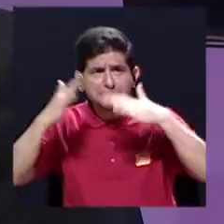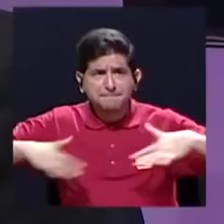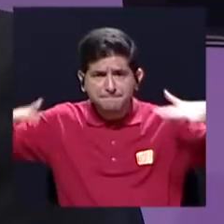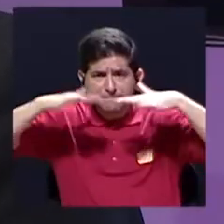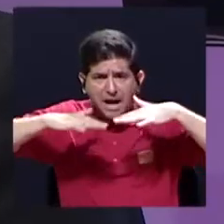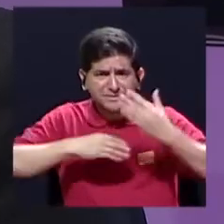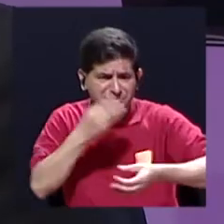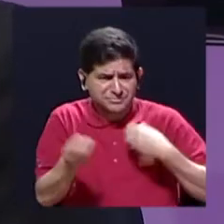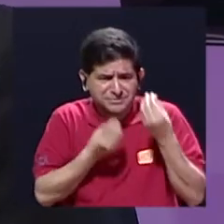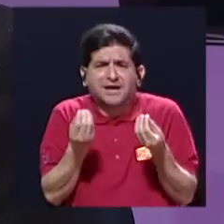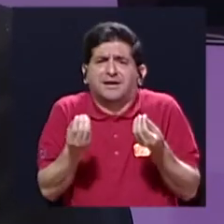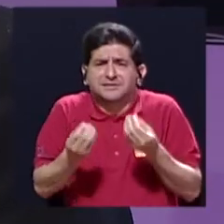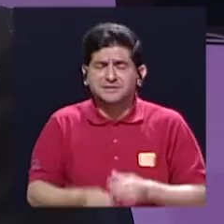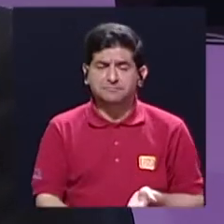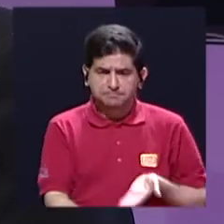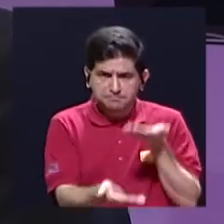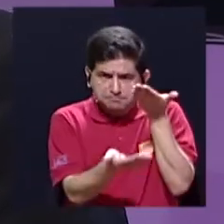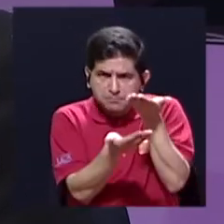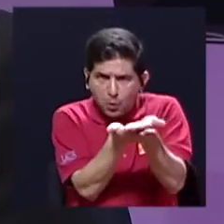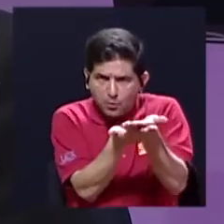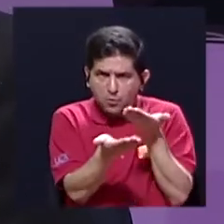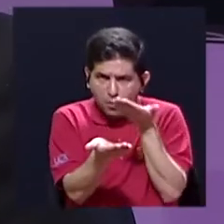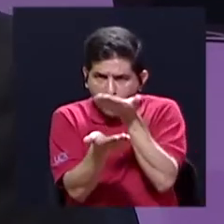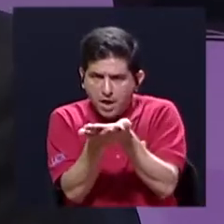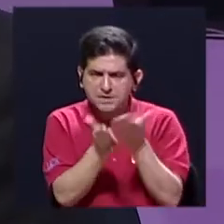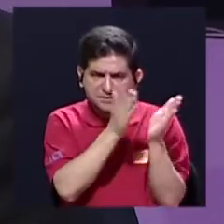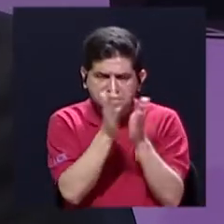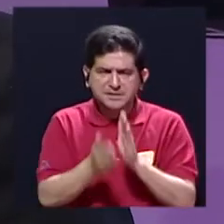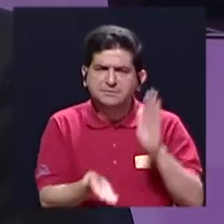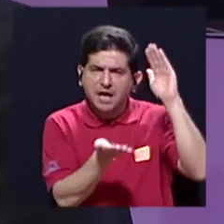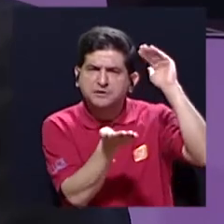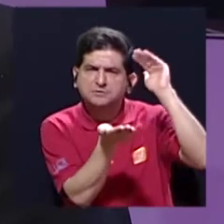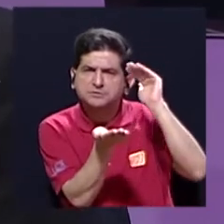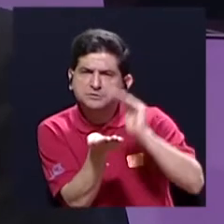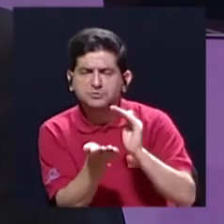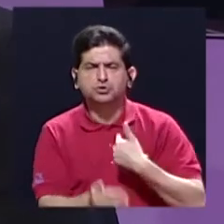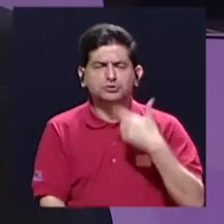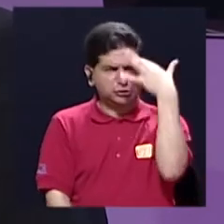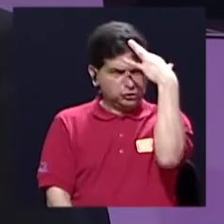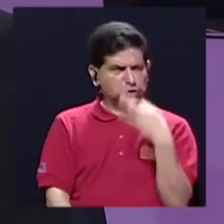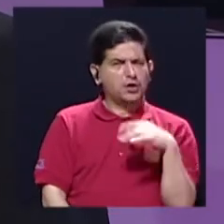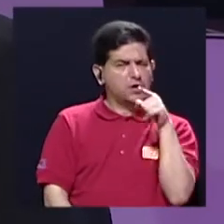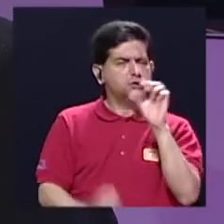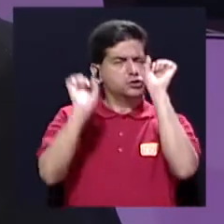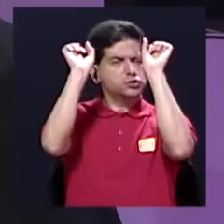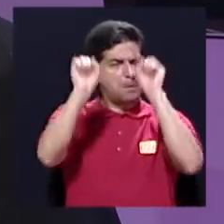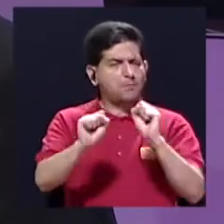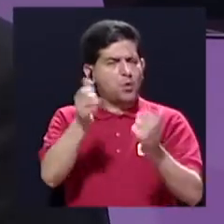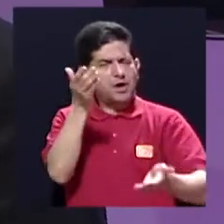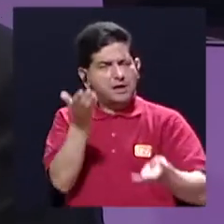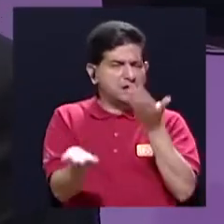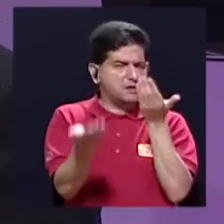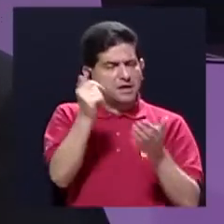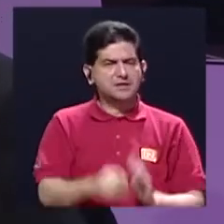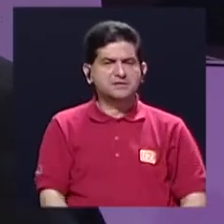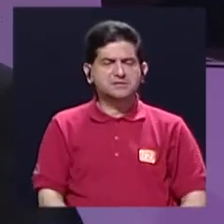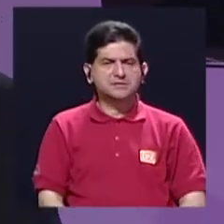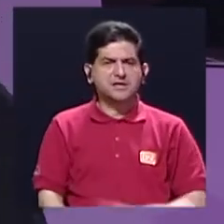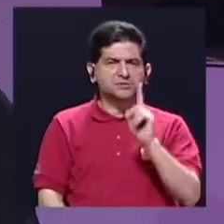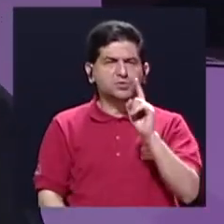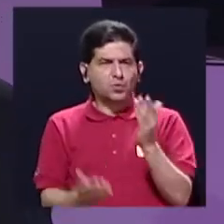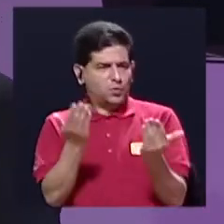ambiental lo que hacen es proponer, hacer propuestas, planes de mitigación. Creo yo que esto podría ser, digamos, una